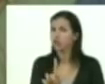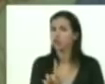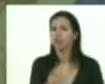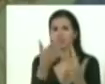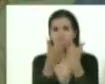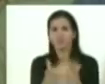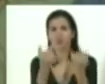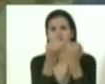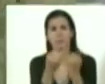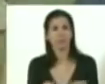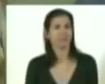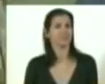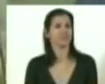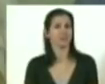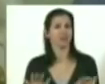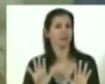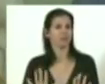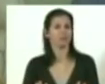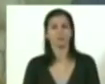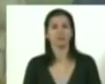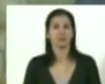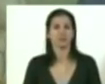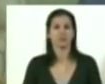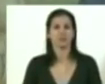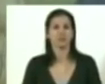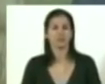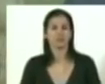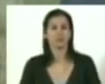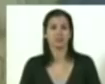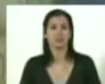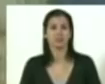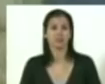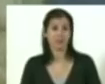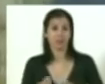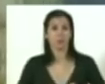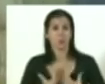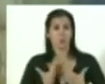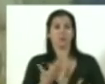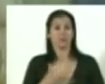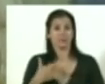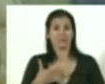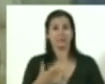independencia lo que los motivaba a ellos.